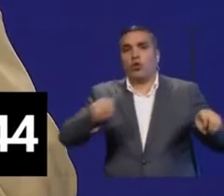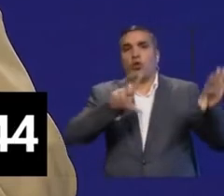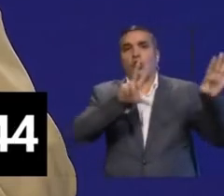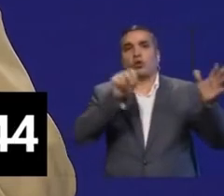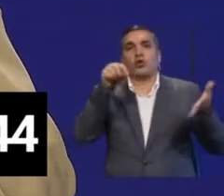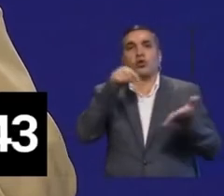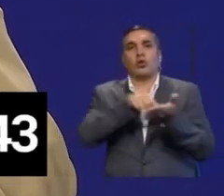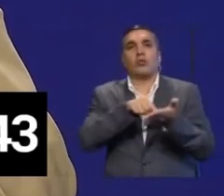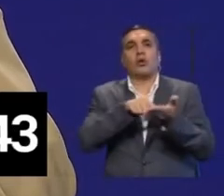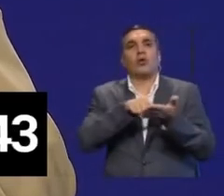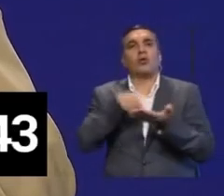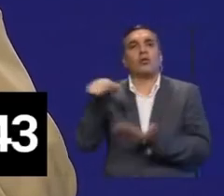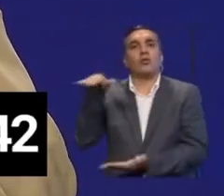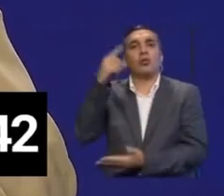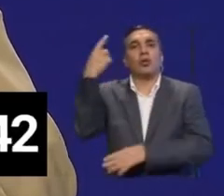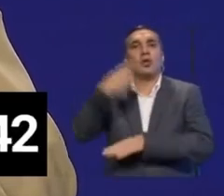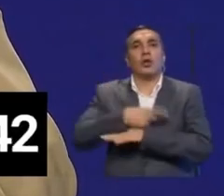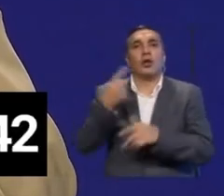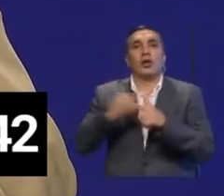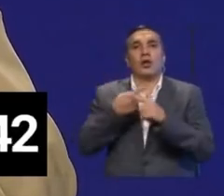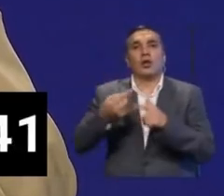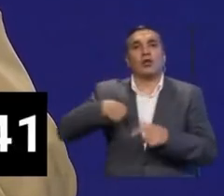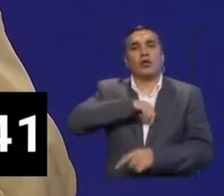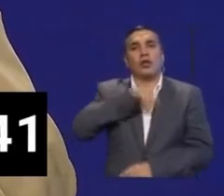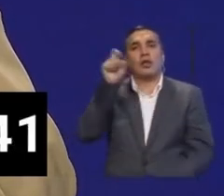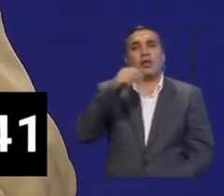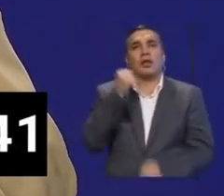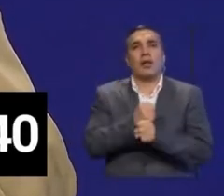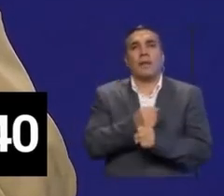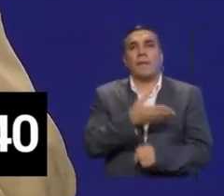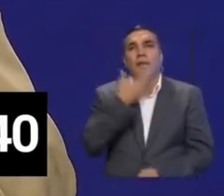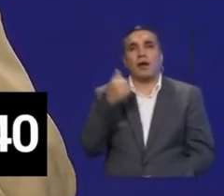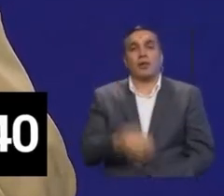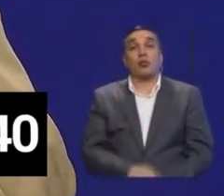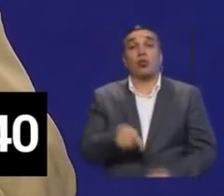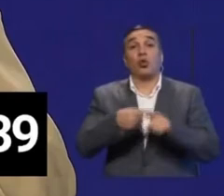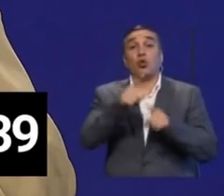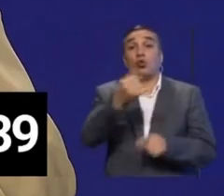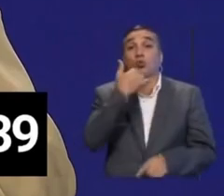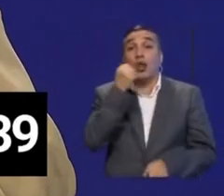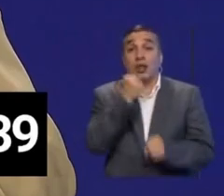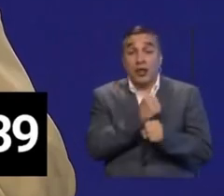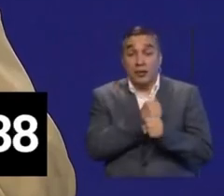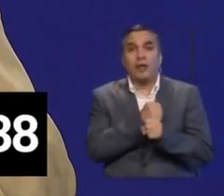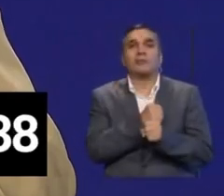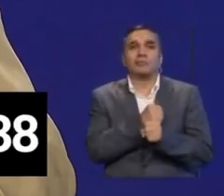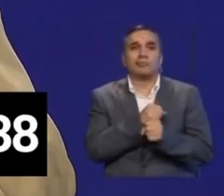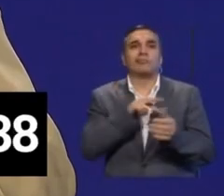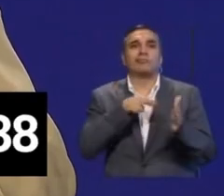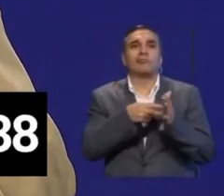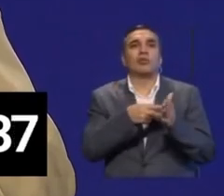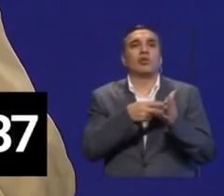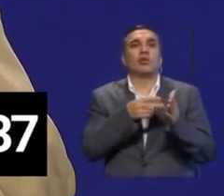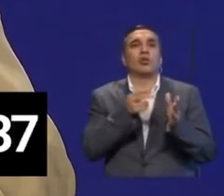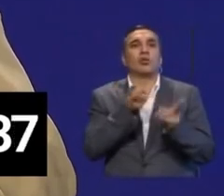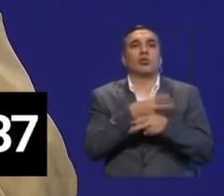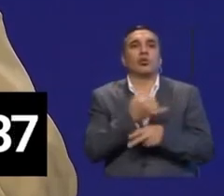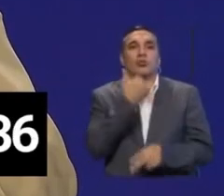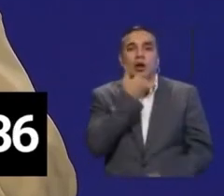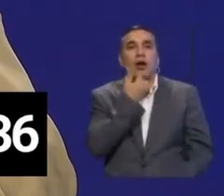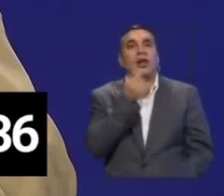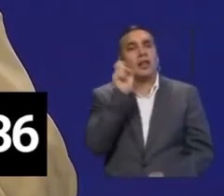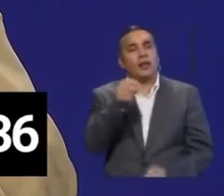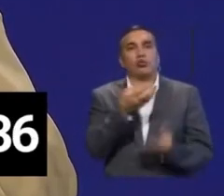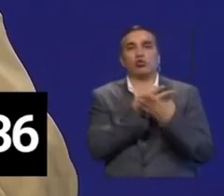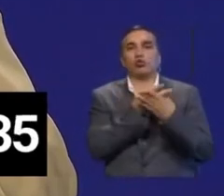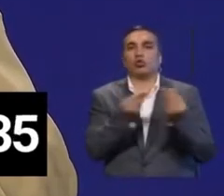barriles por día. Yo creo que debemos ser eficientes. La ineficiencia es la que tenemos que superar en todas